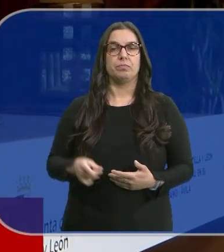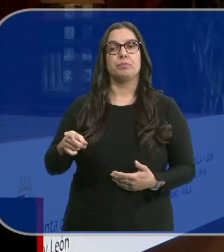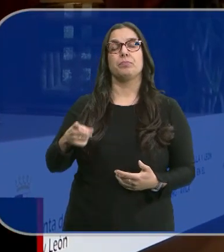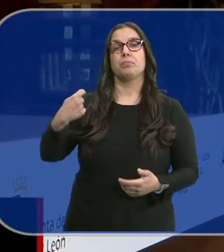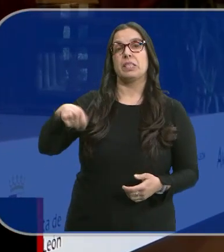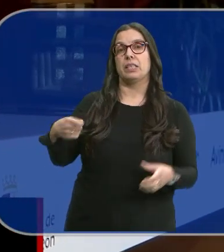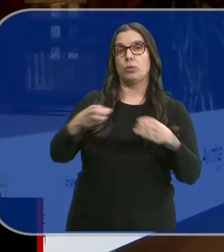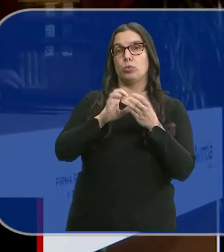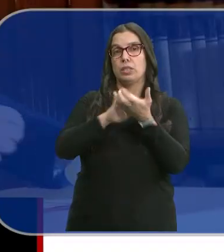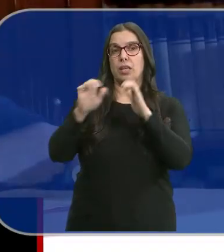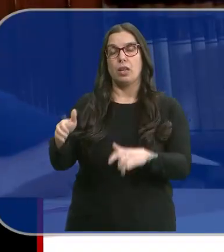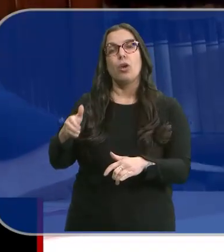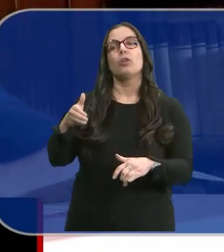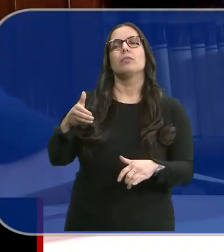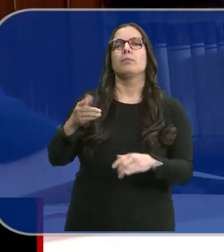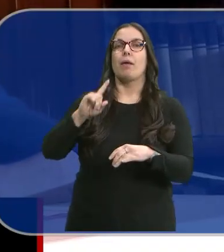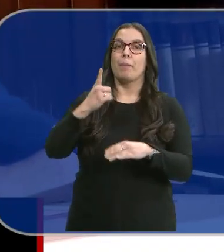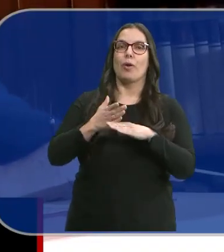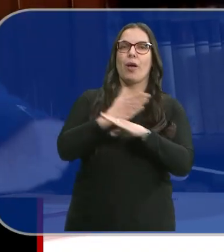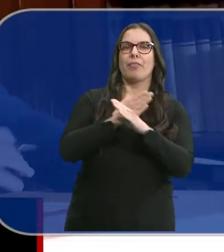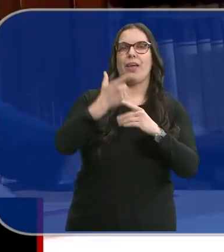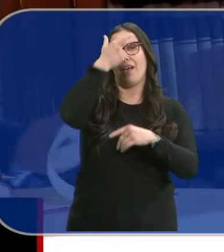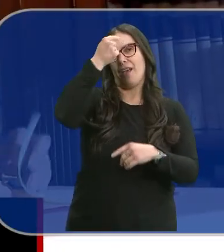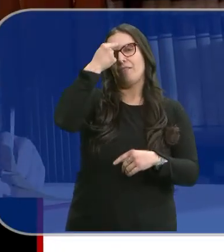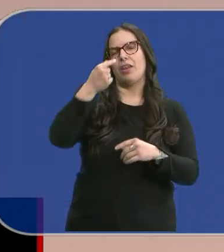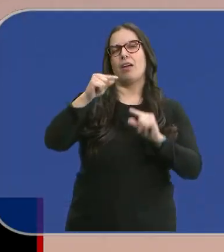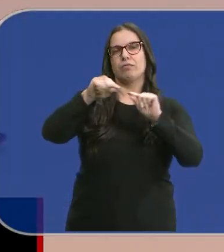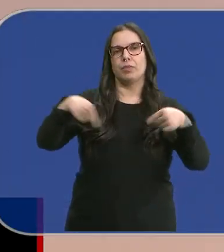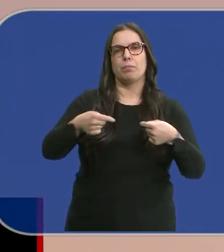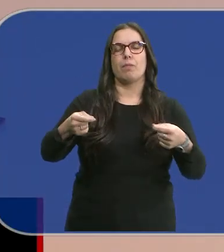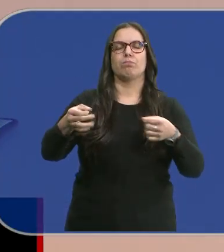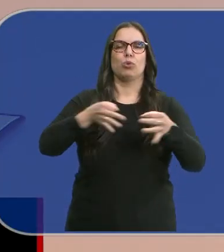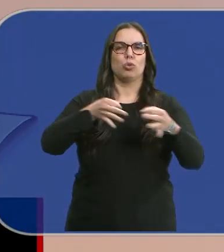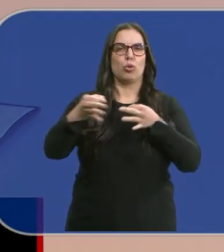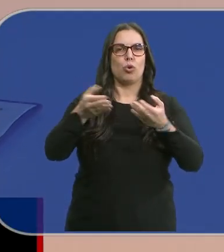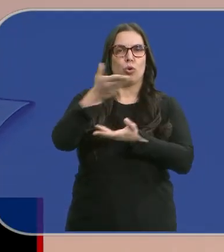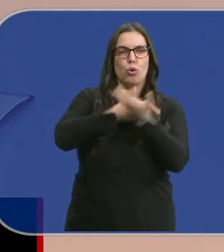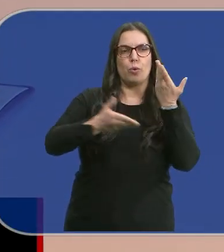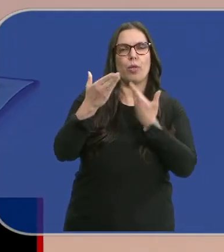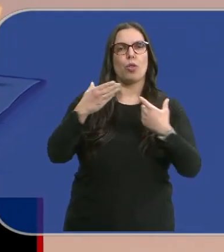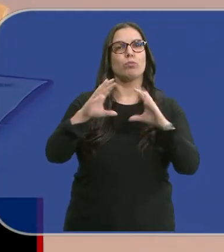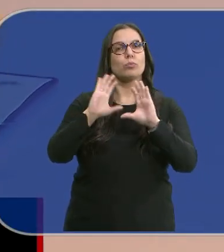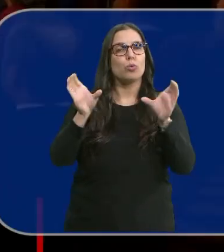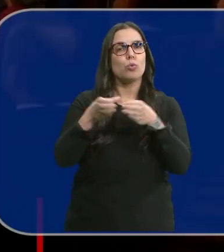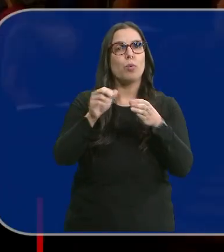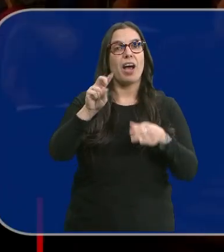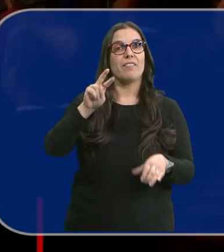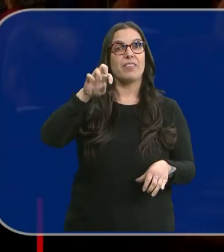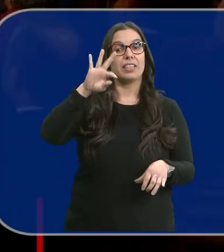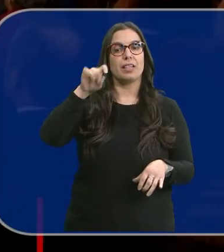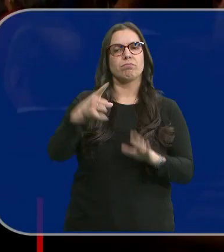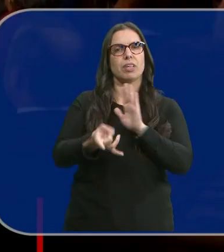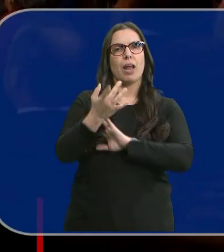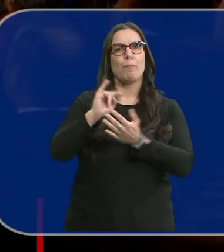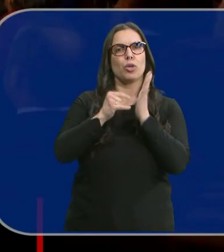Declaraciones que el presidente de la Junta ha hecho tras la firma en Ávila de un protocolo de colaboración con el grupo Avintia. Se impulsará un proyecto empresarial que